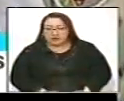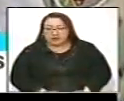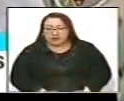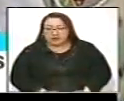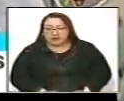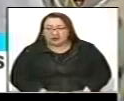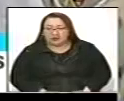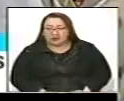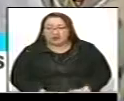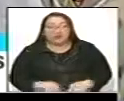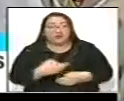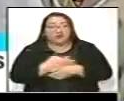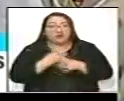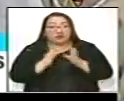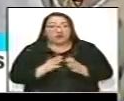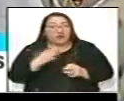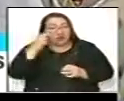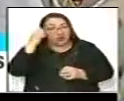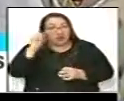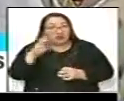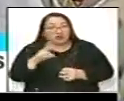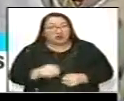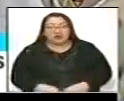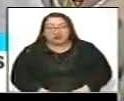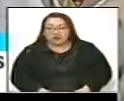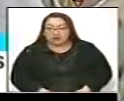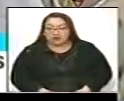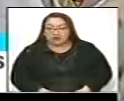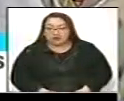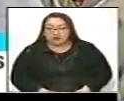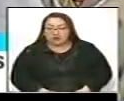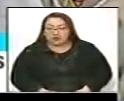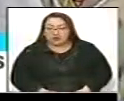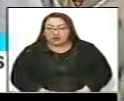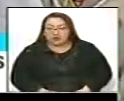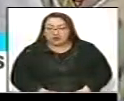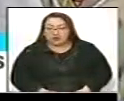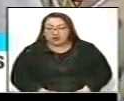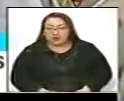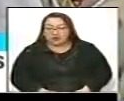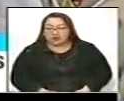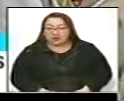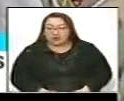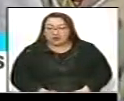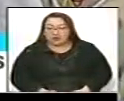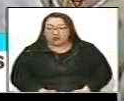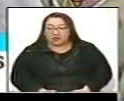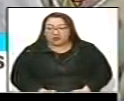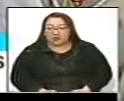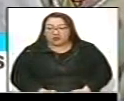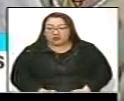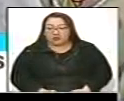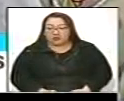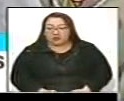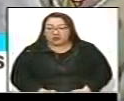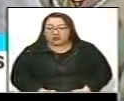política. Lo ha dicho muy bien el congresista cuando dijo, en el Leoncio Prado me encontré con el Perú.